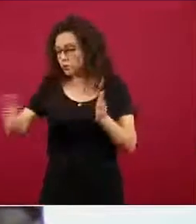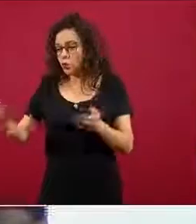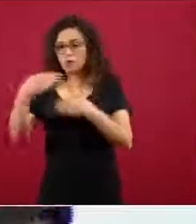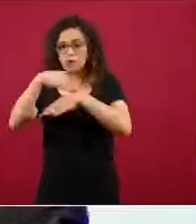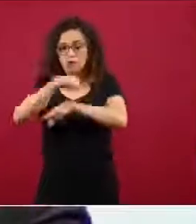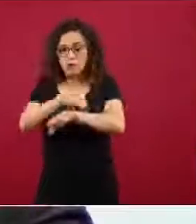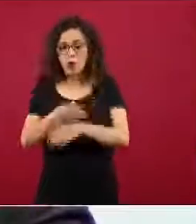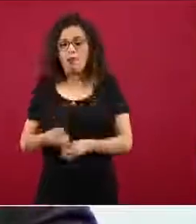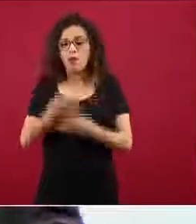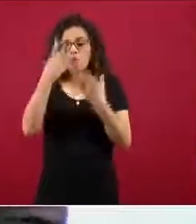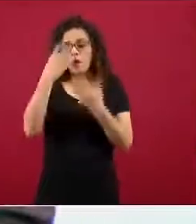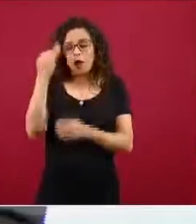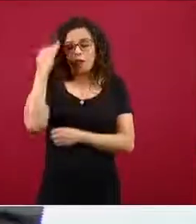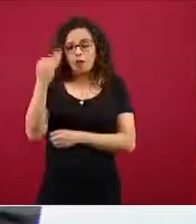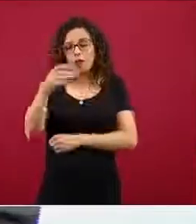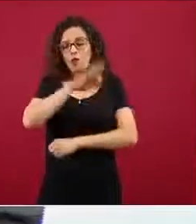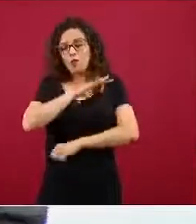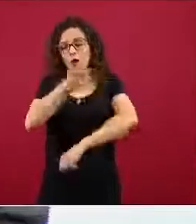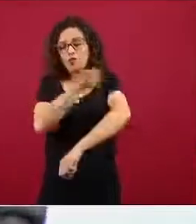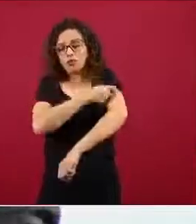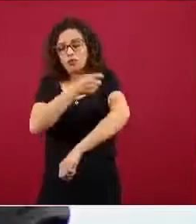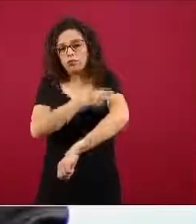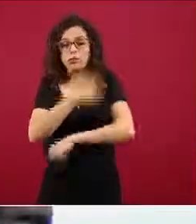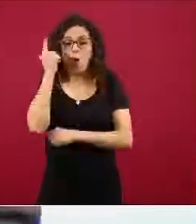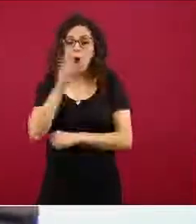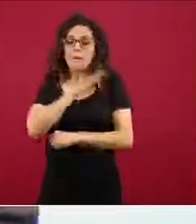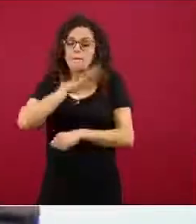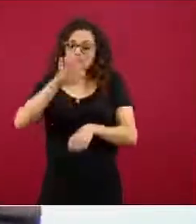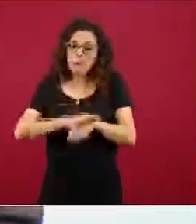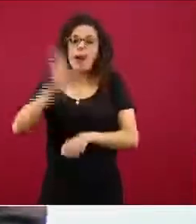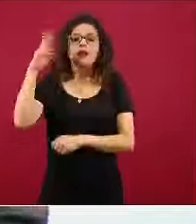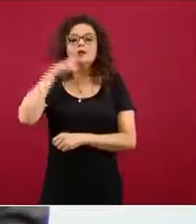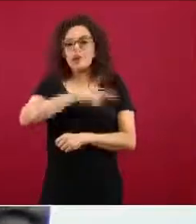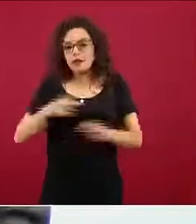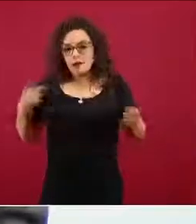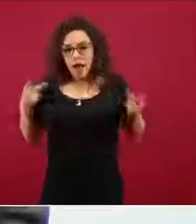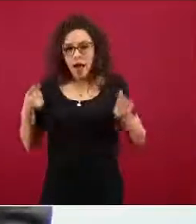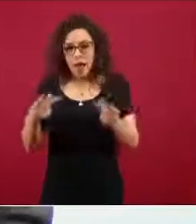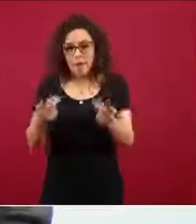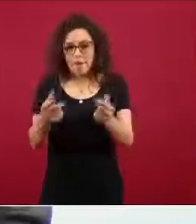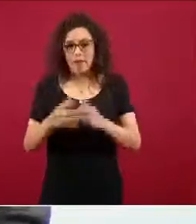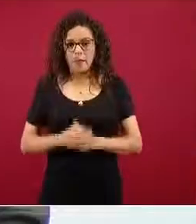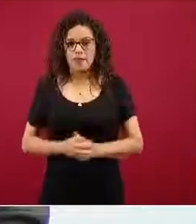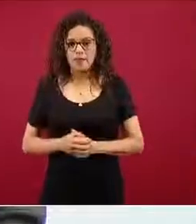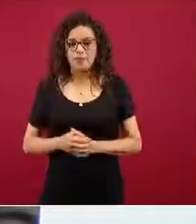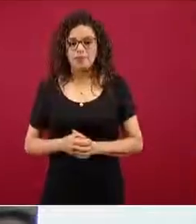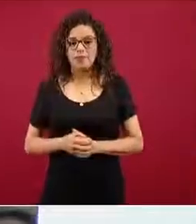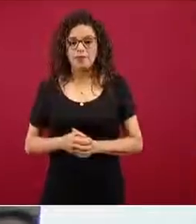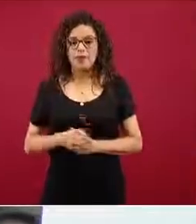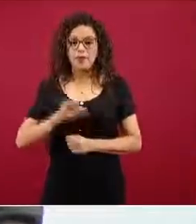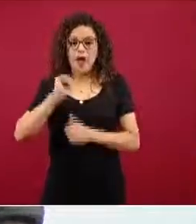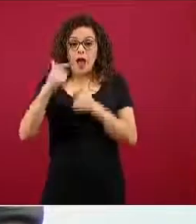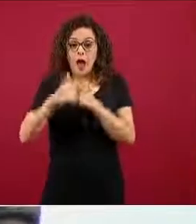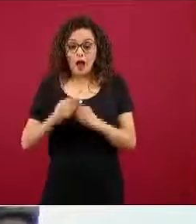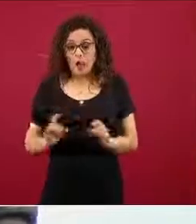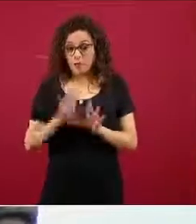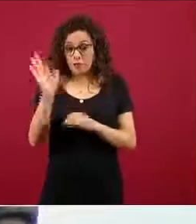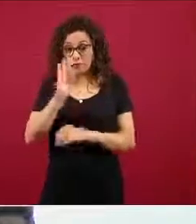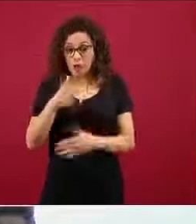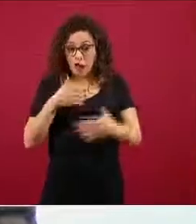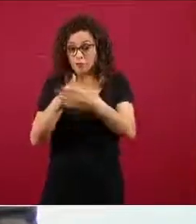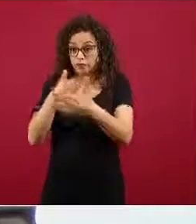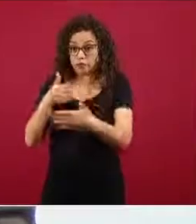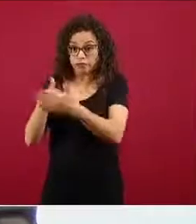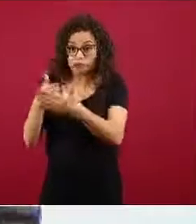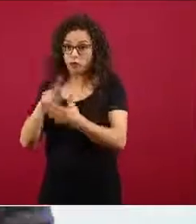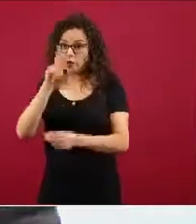va a hacer de la manera más expedita posible. El factor limitante no va a ser la capacidad del Gobierno de México, el factor